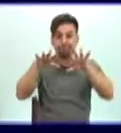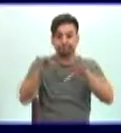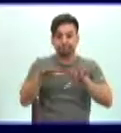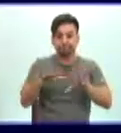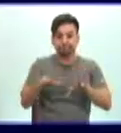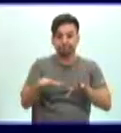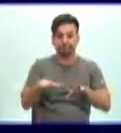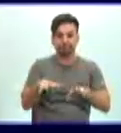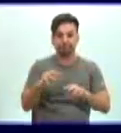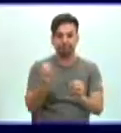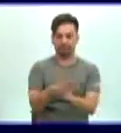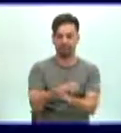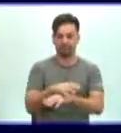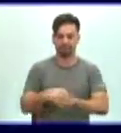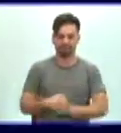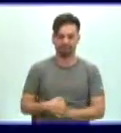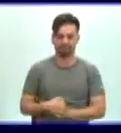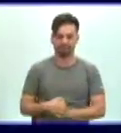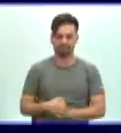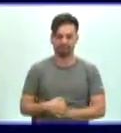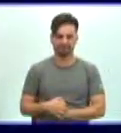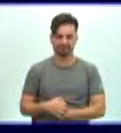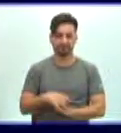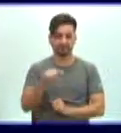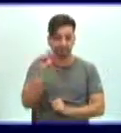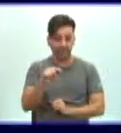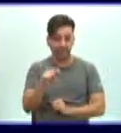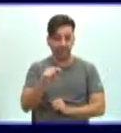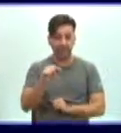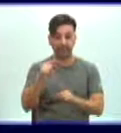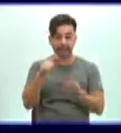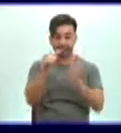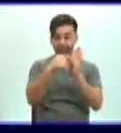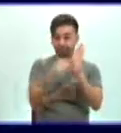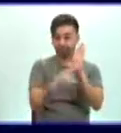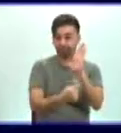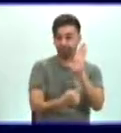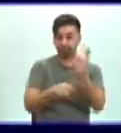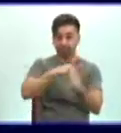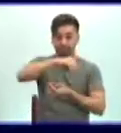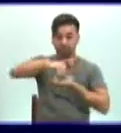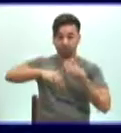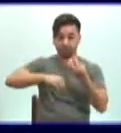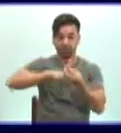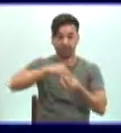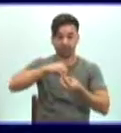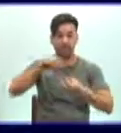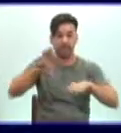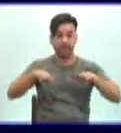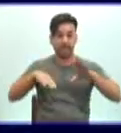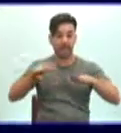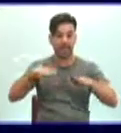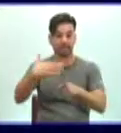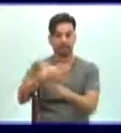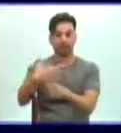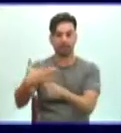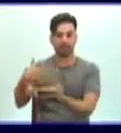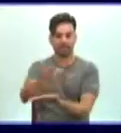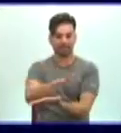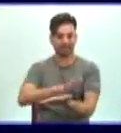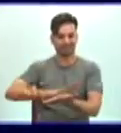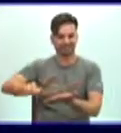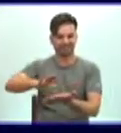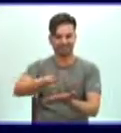modificados por los factores del clima, y su interacción provoca que este último sea distinto de un lugar a otro.